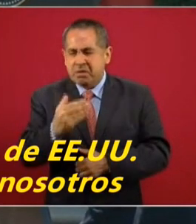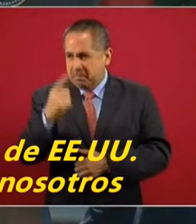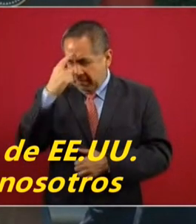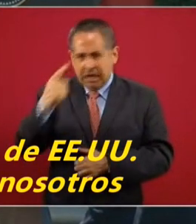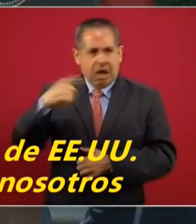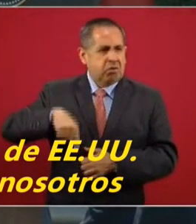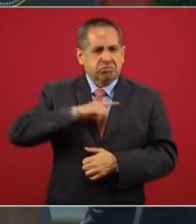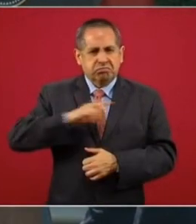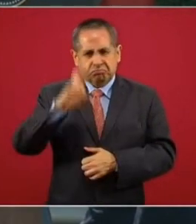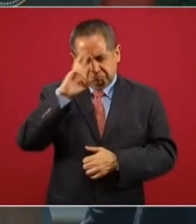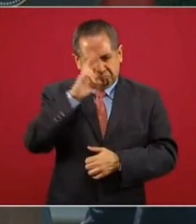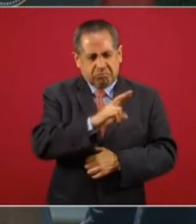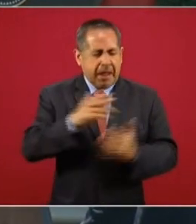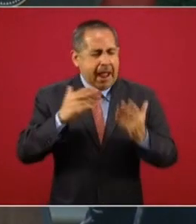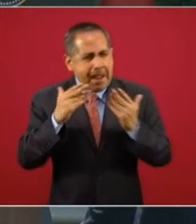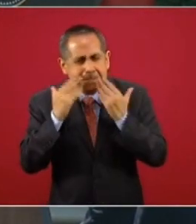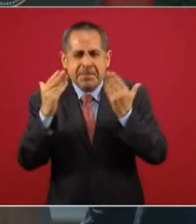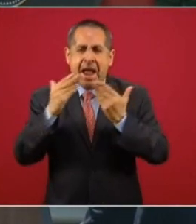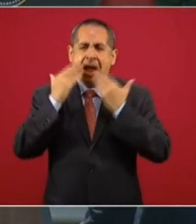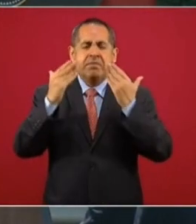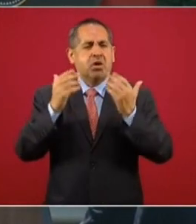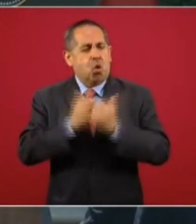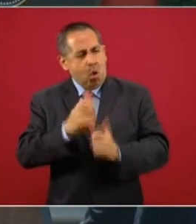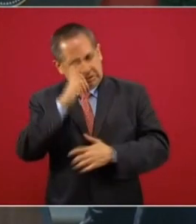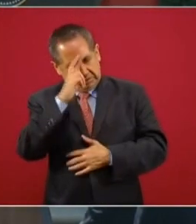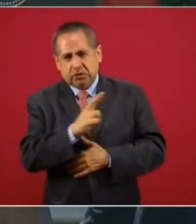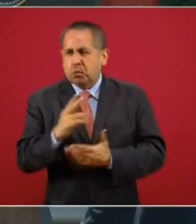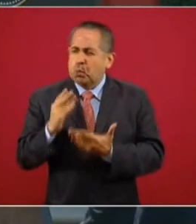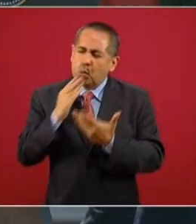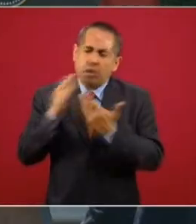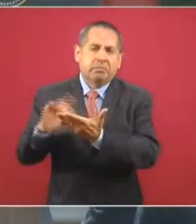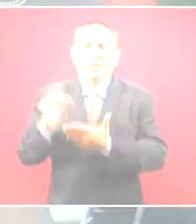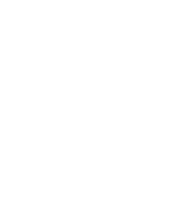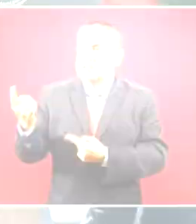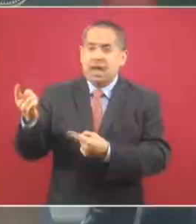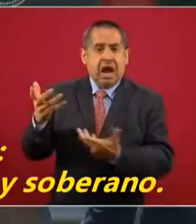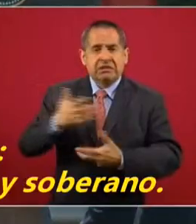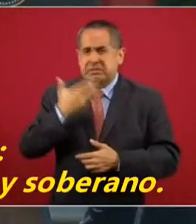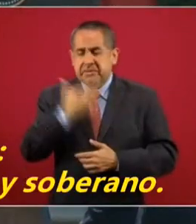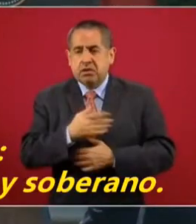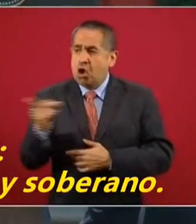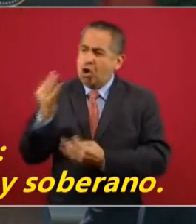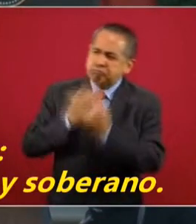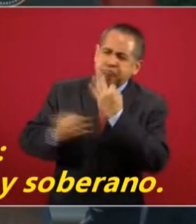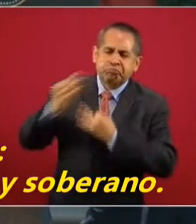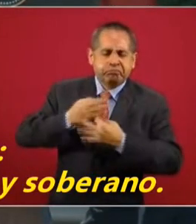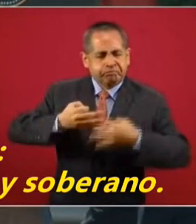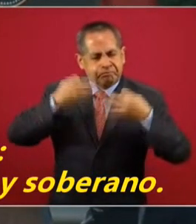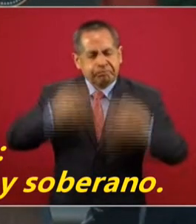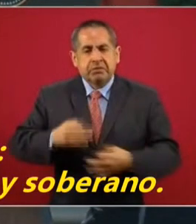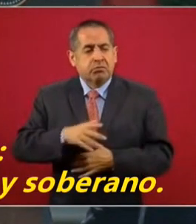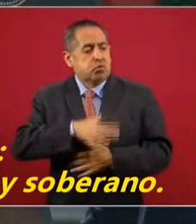comportado hacia nosotros con gentileza y respeto. Nos ha